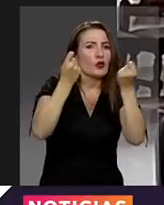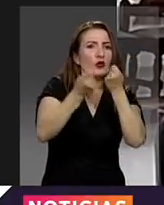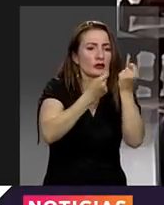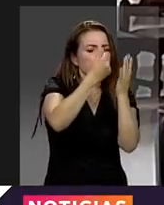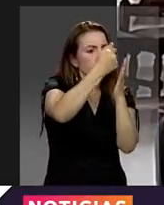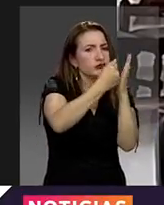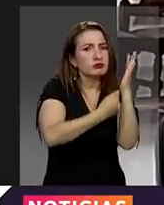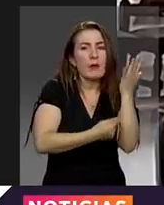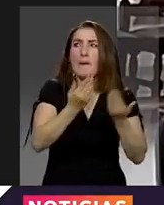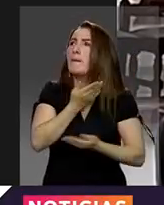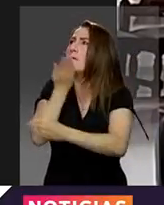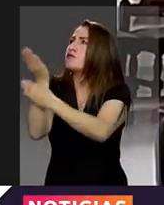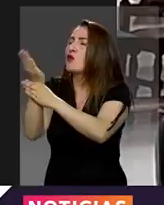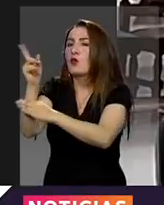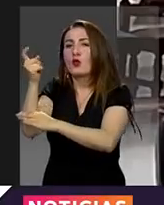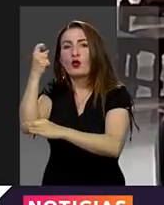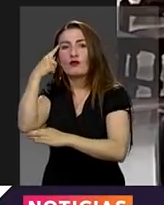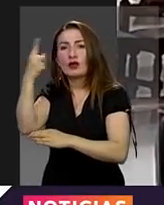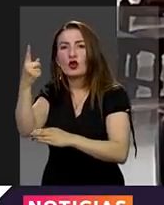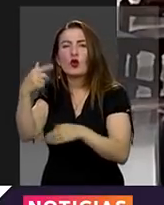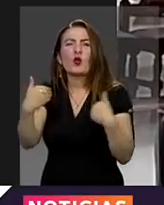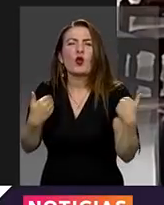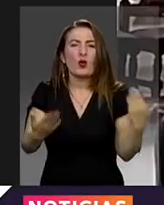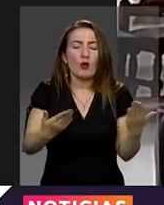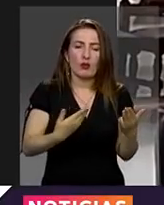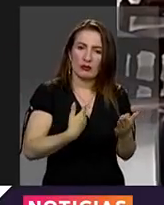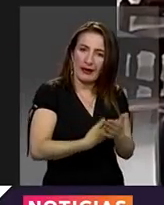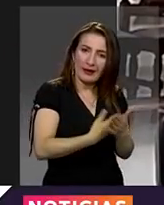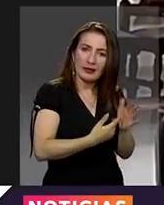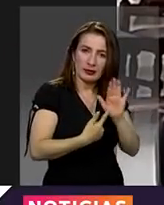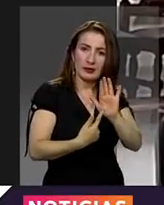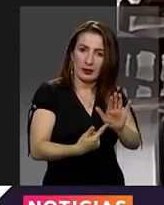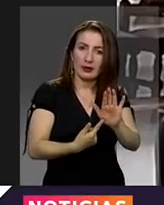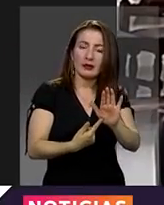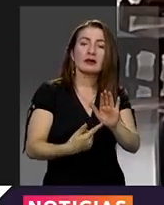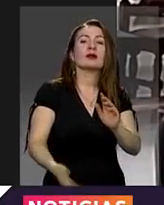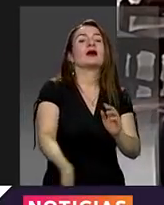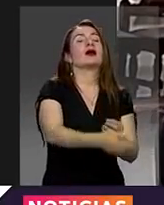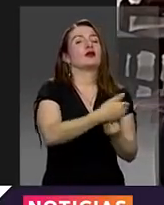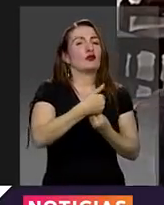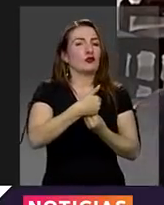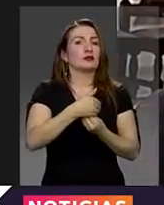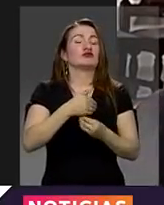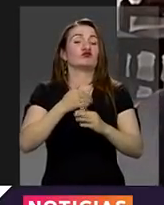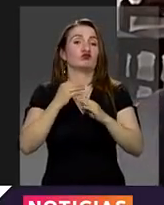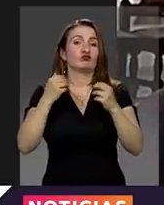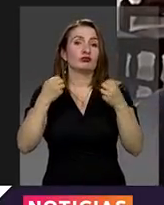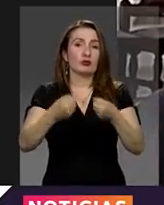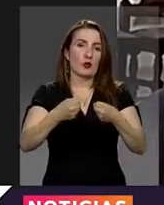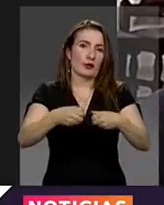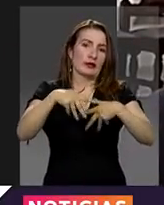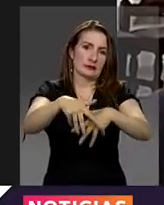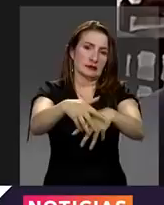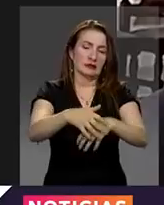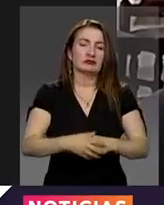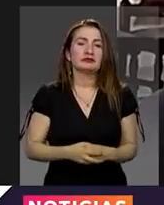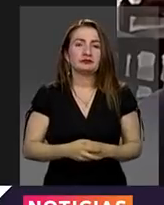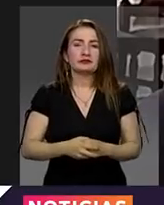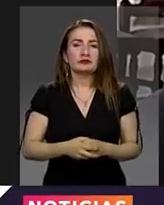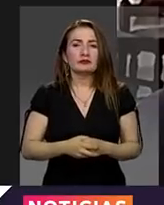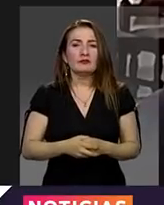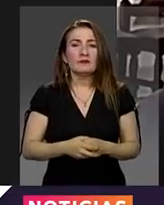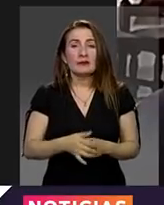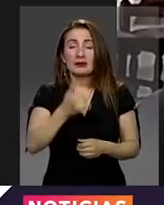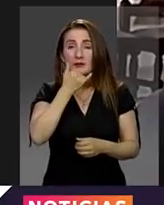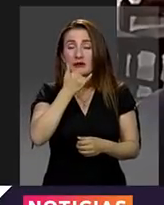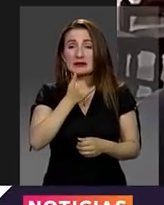pliego de emergencia, pero con verdaderas garantías para la protesta social. Suspender por la dilatación que ha